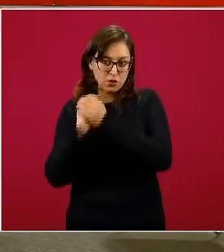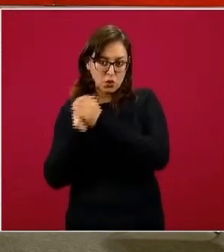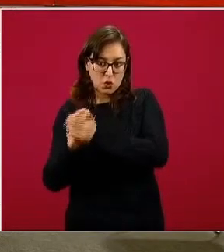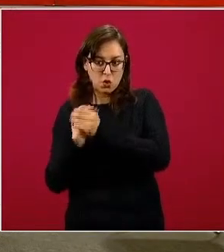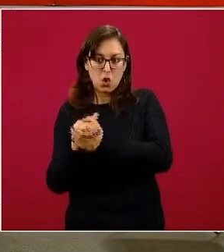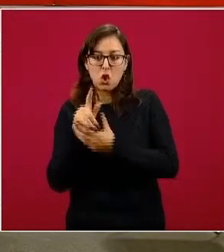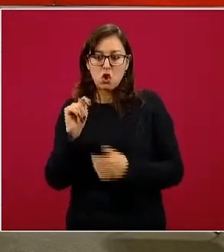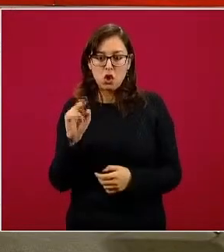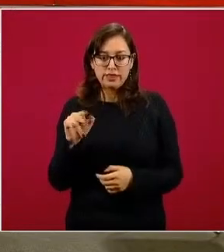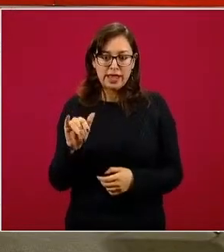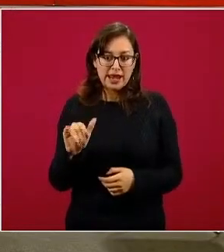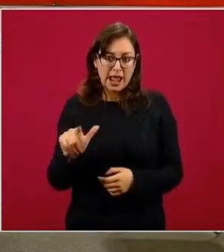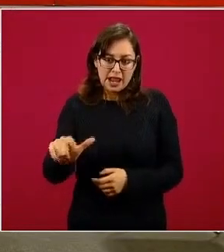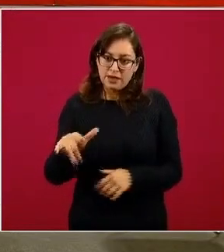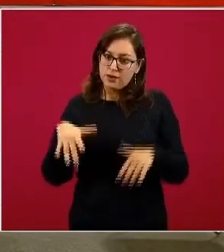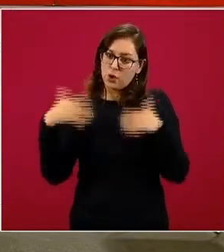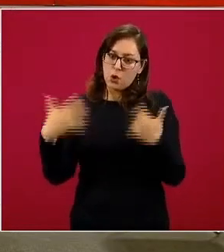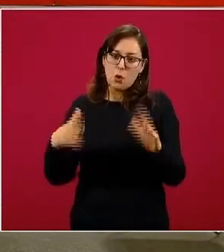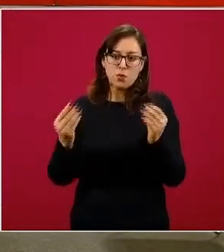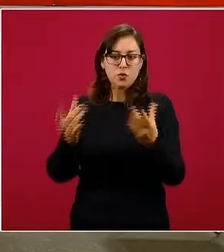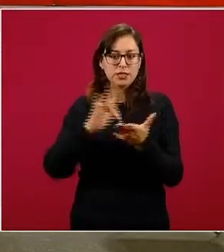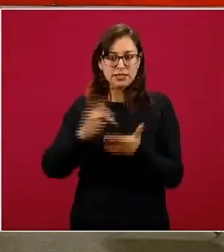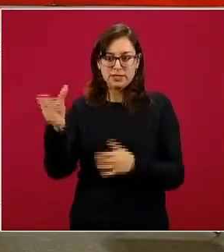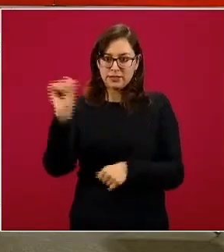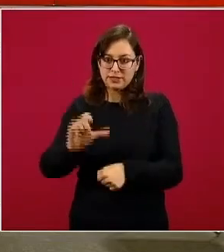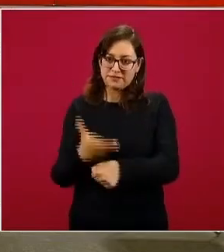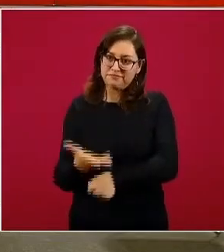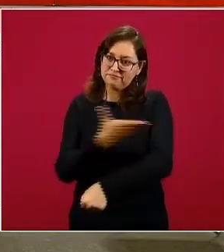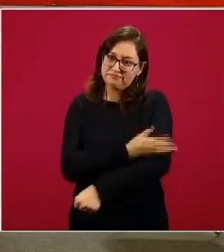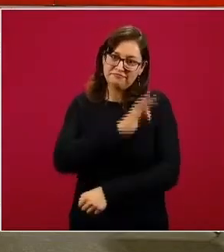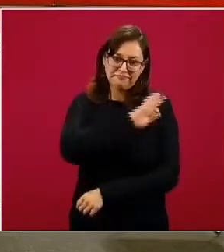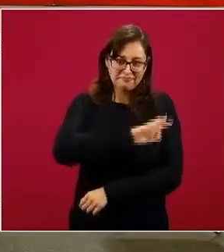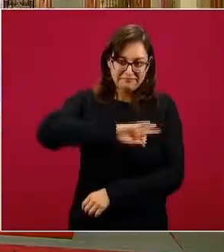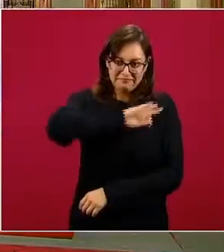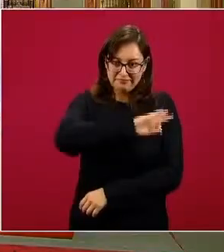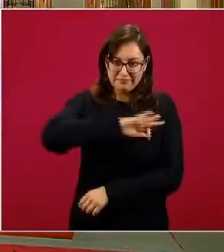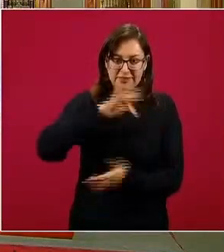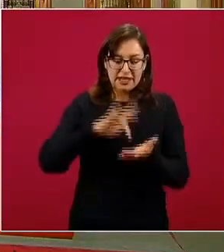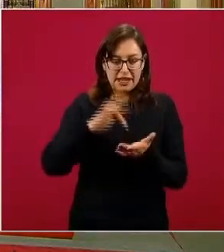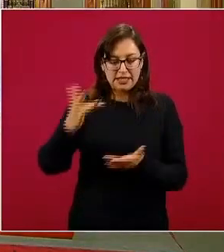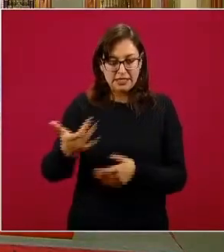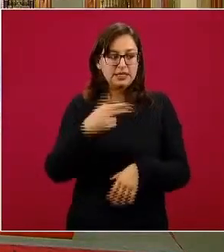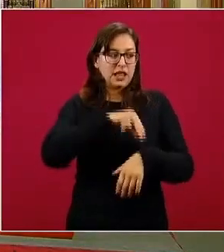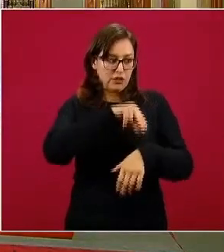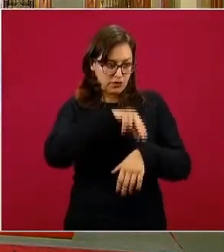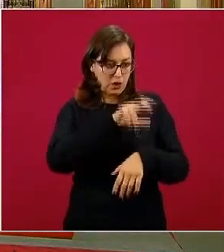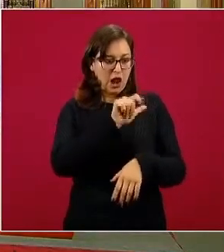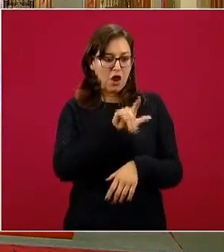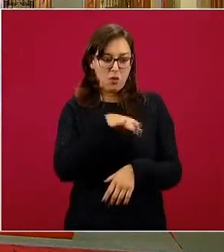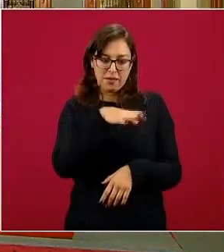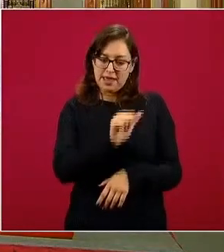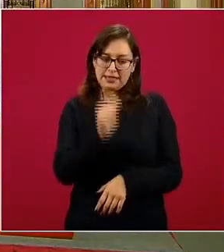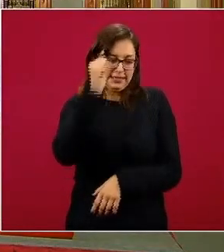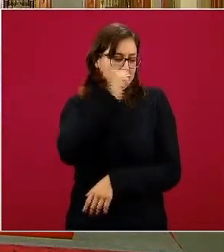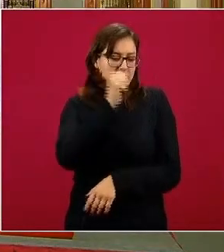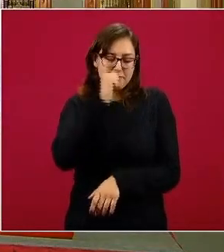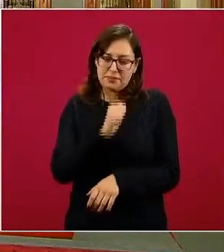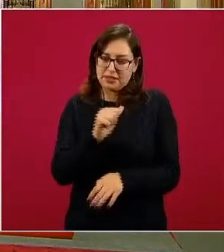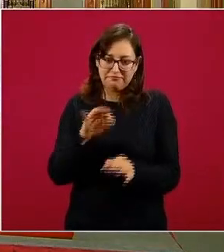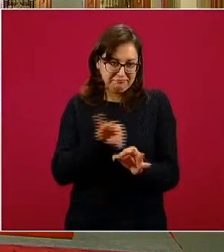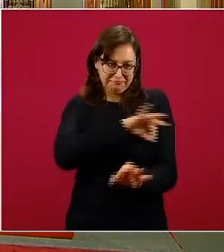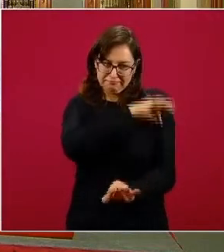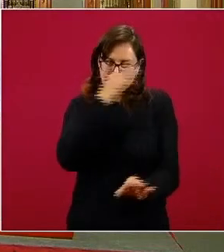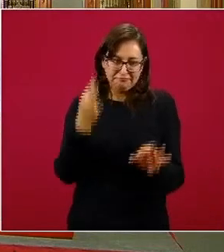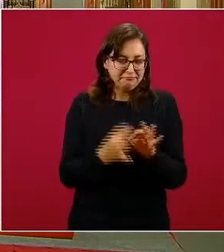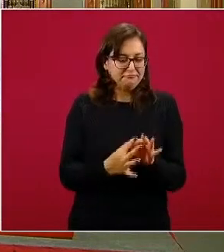el billete de la lotería. Muchas gracias por acompañarnos y muchas felicidades. Gracias al doctor Alomía, que conduce con toda prestancia